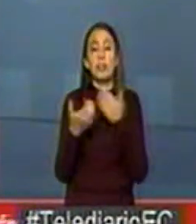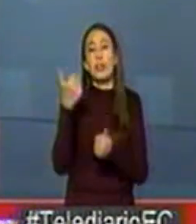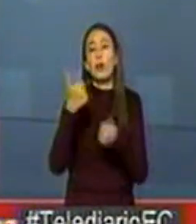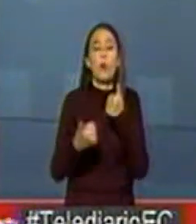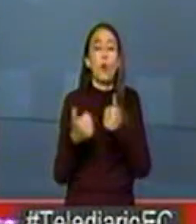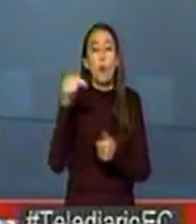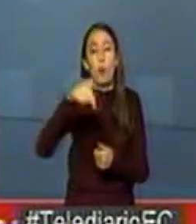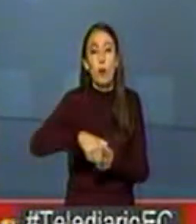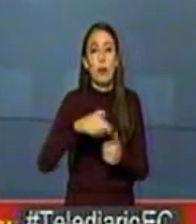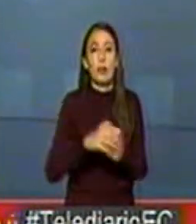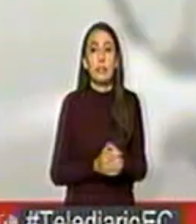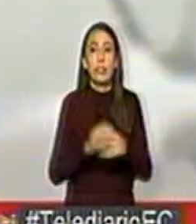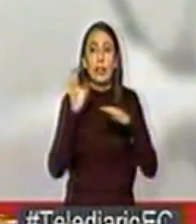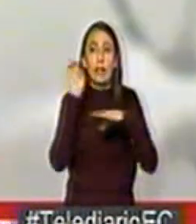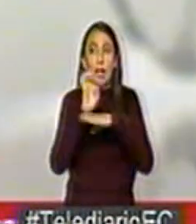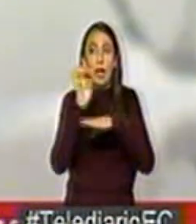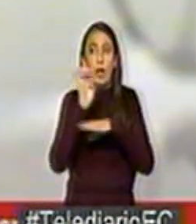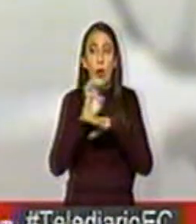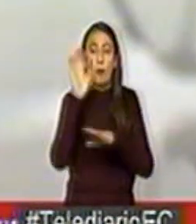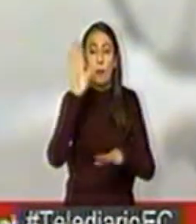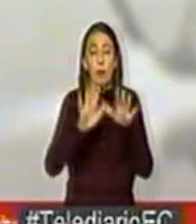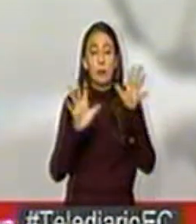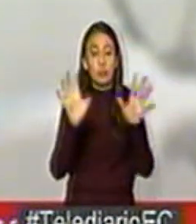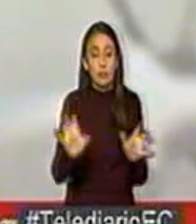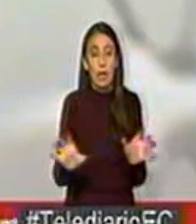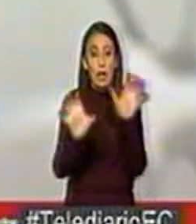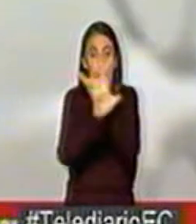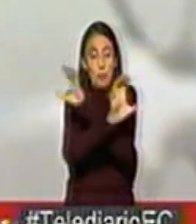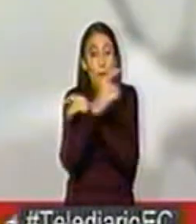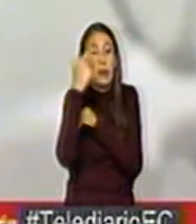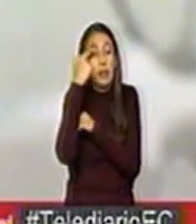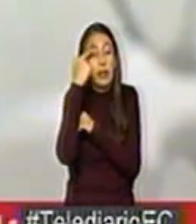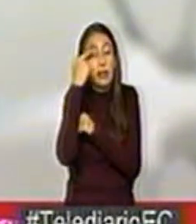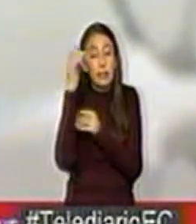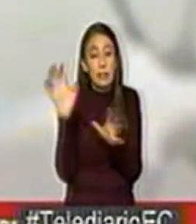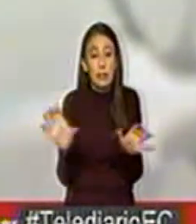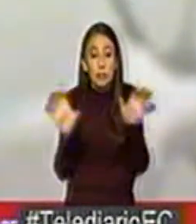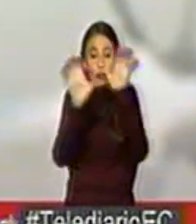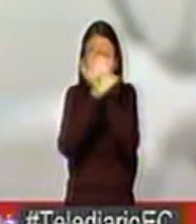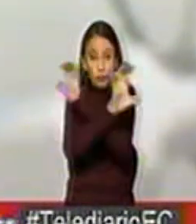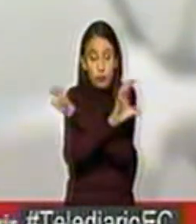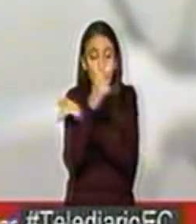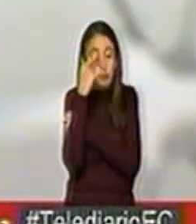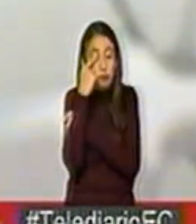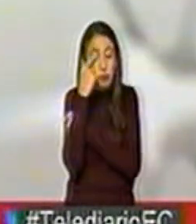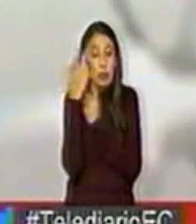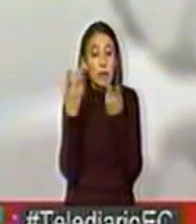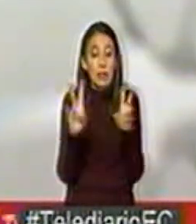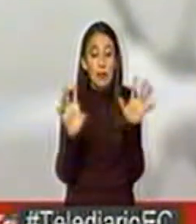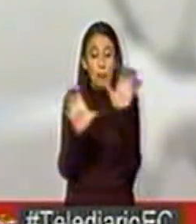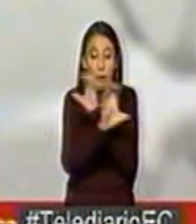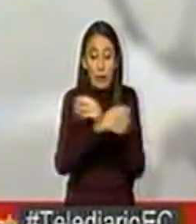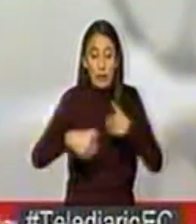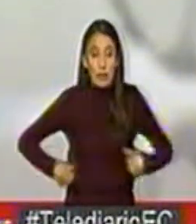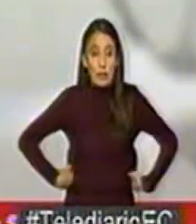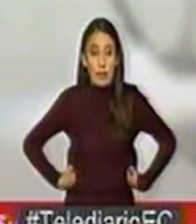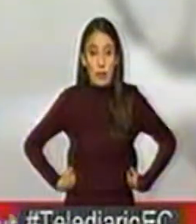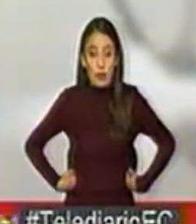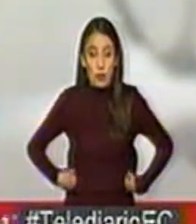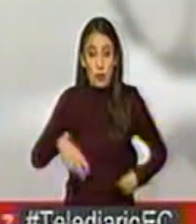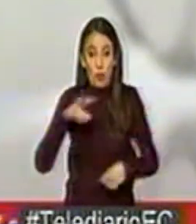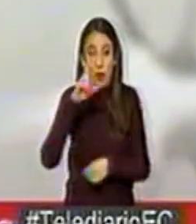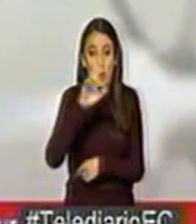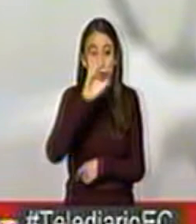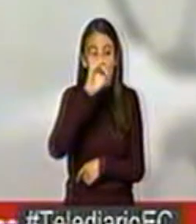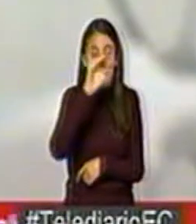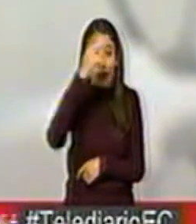nuestro país? En el Ecuador se realiza el trasplante de córnea y el renal como en cantidades los más los que más se realizan en el